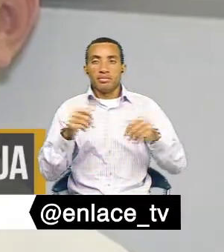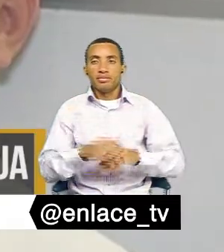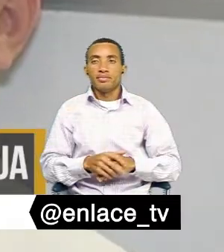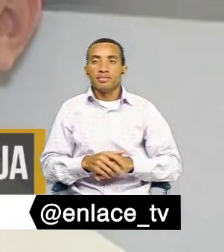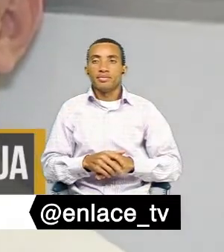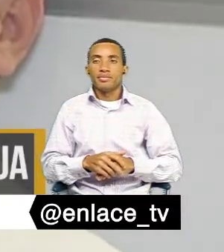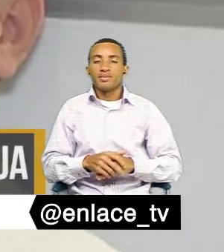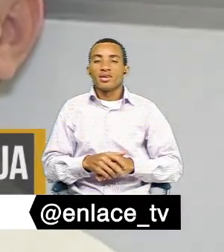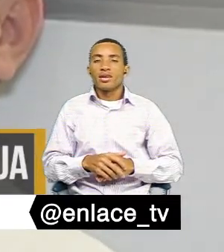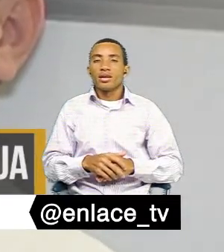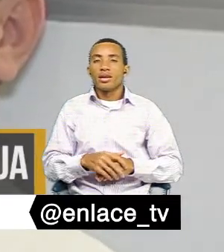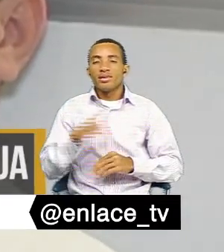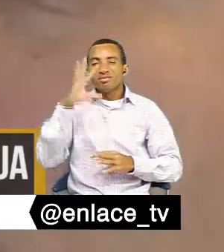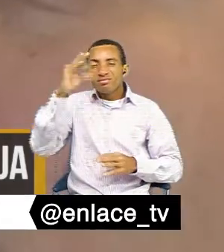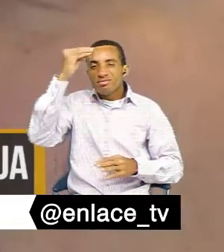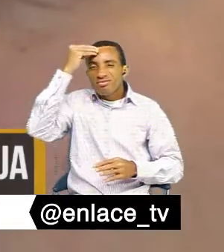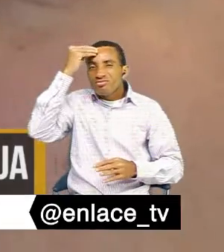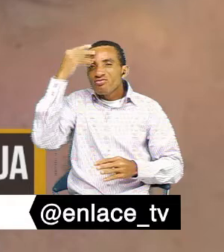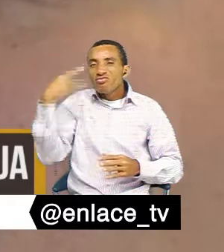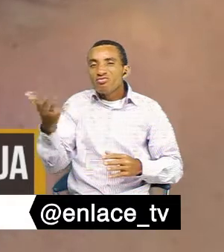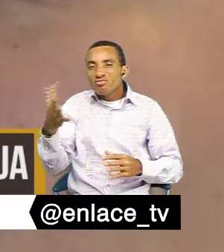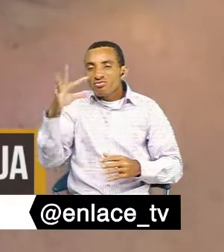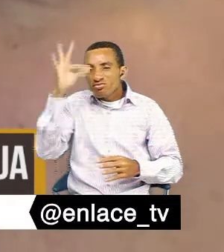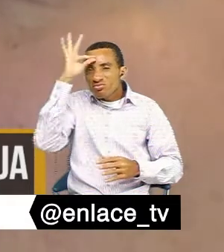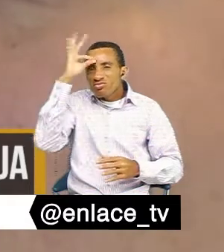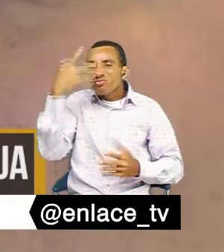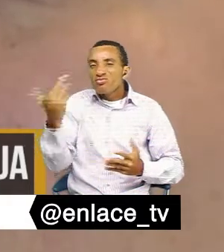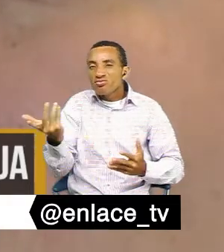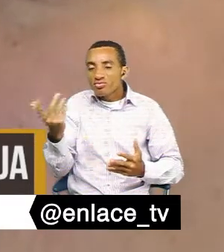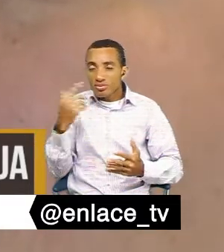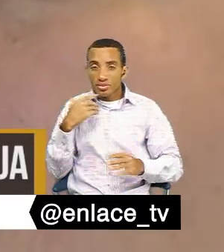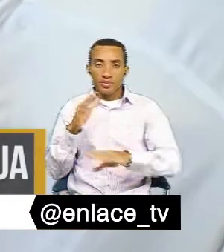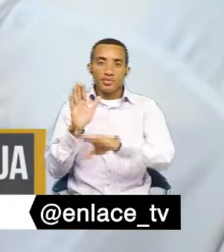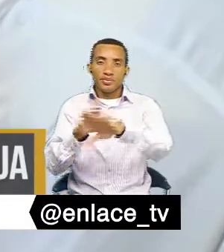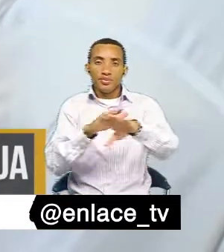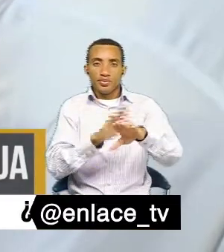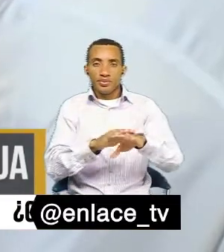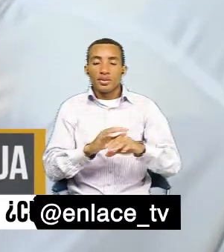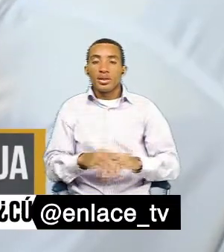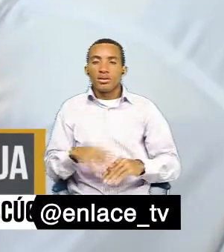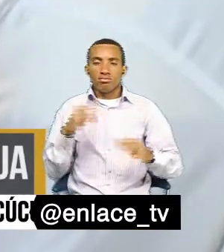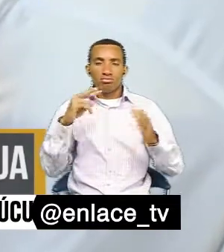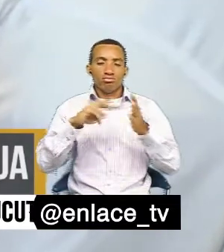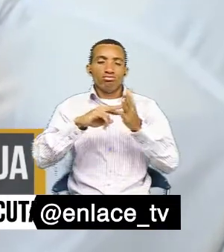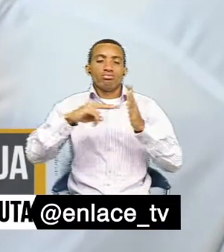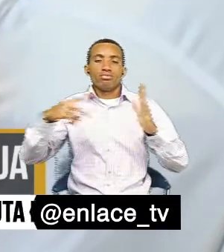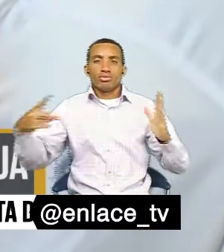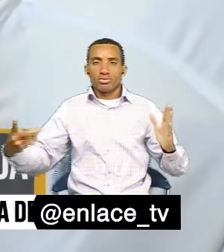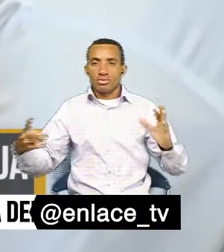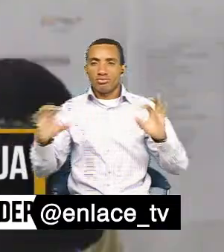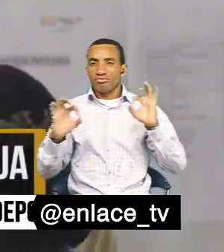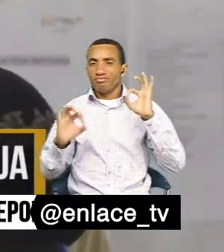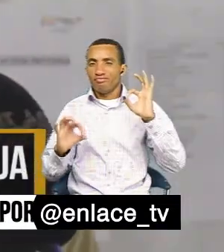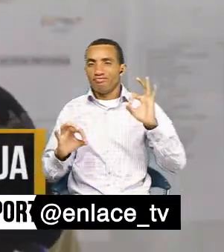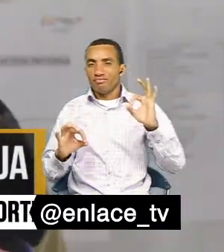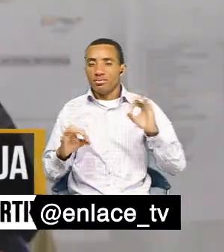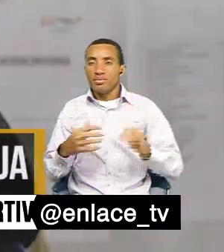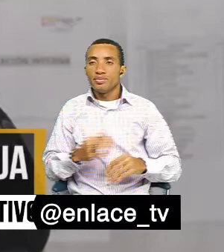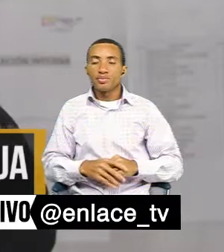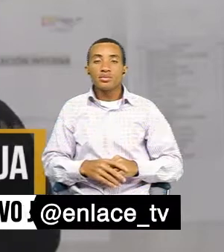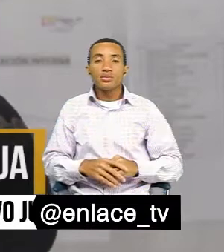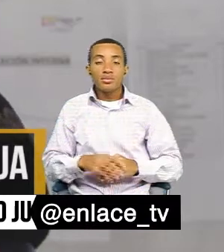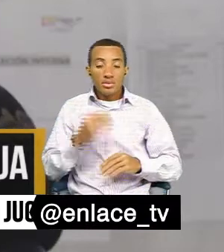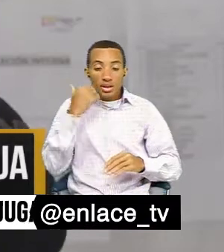¿Qué deben tener en cuenta a la hora de acudir a la convocatoria programada, que contará con la más alta tecnología para atender a sus clientes? Ser mayores